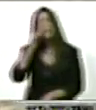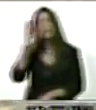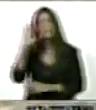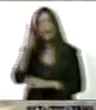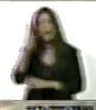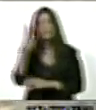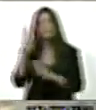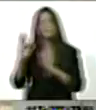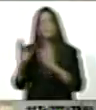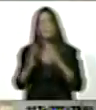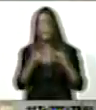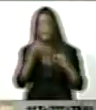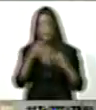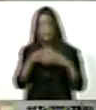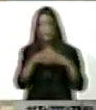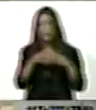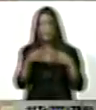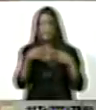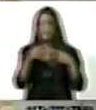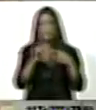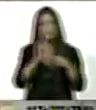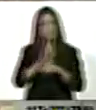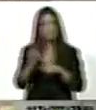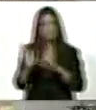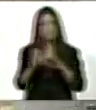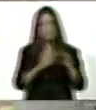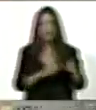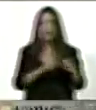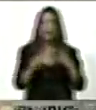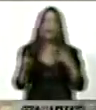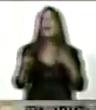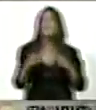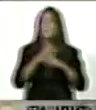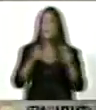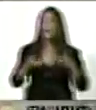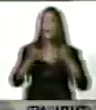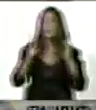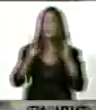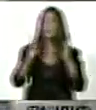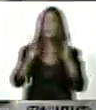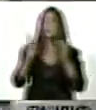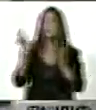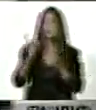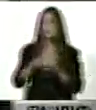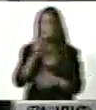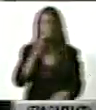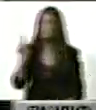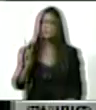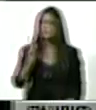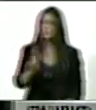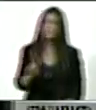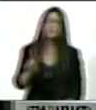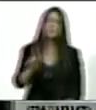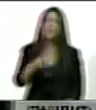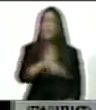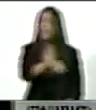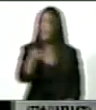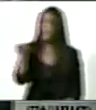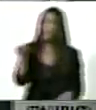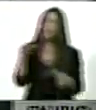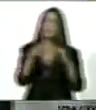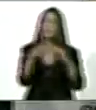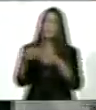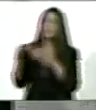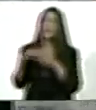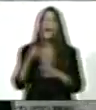queda? Voluntad Popular no participó, pero autorizó a ser representado por los otros miembros del